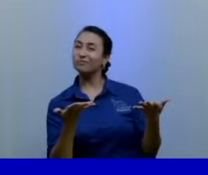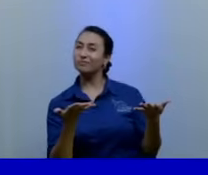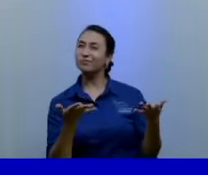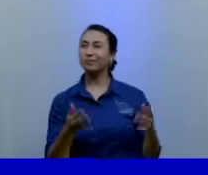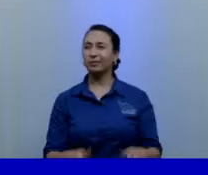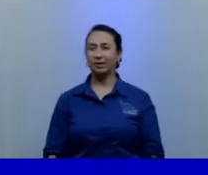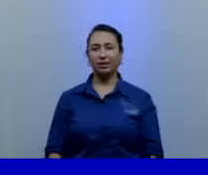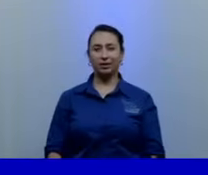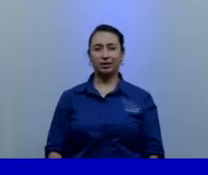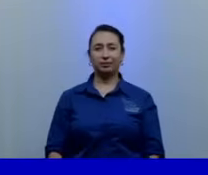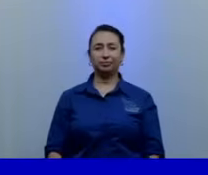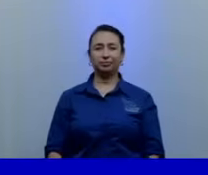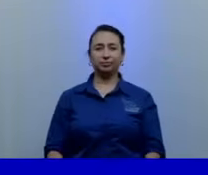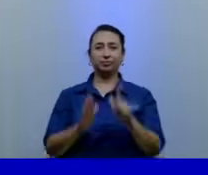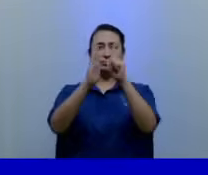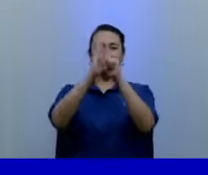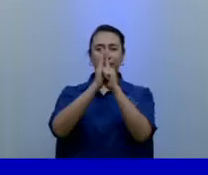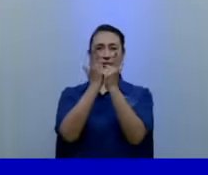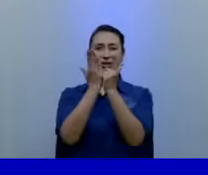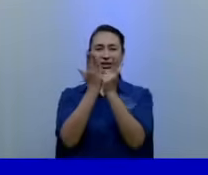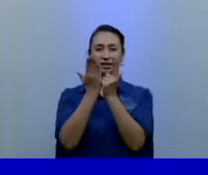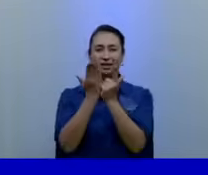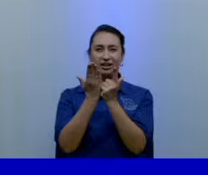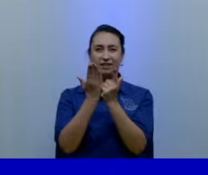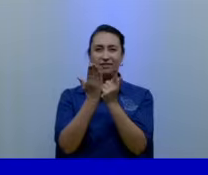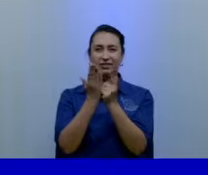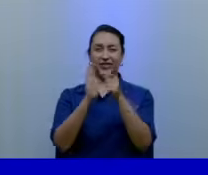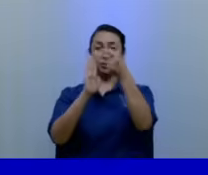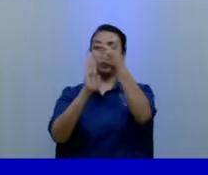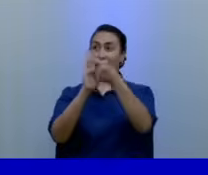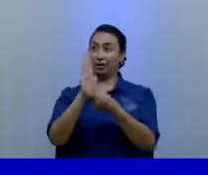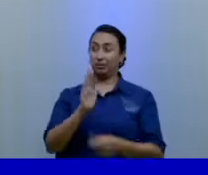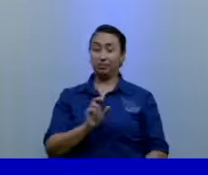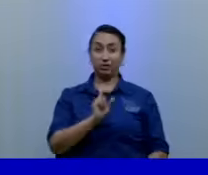Además, toda ofrenda de cereal